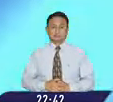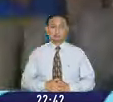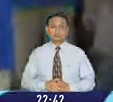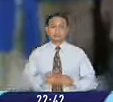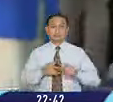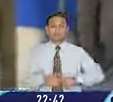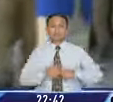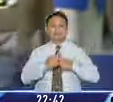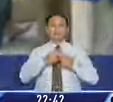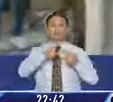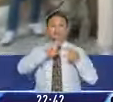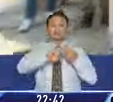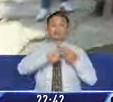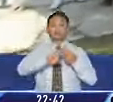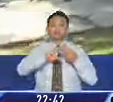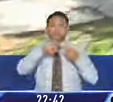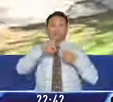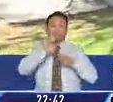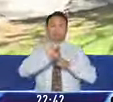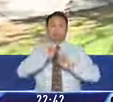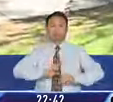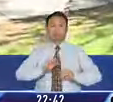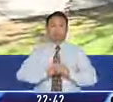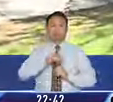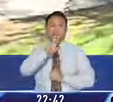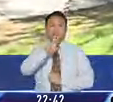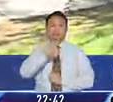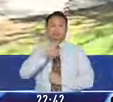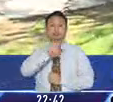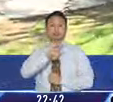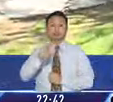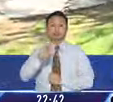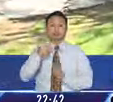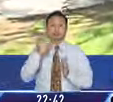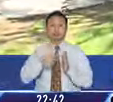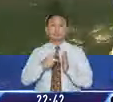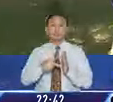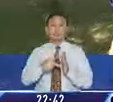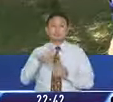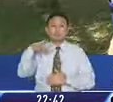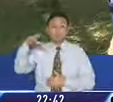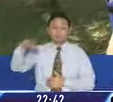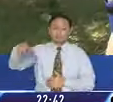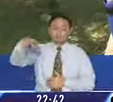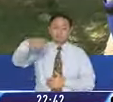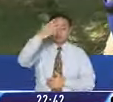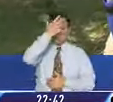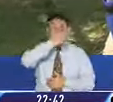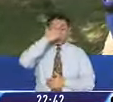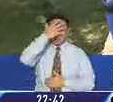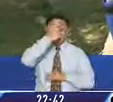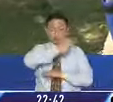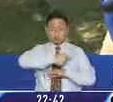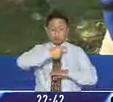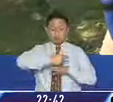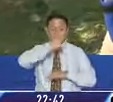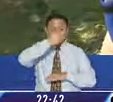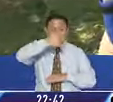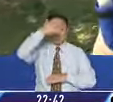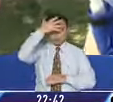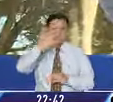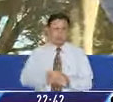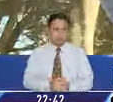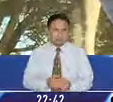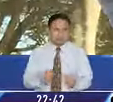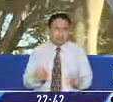Inició el censo presencial Ecuador 2022. ¿Qué sucederá con las provincias de Esmeraldas, Guayas y Santo Domingo, que